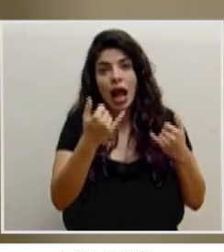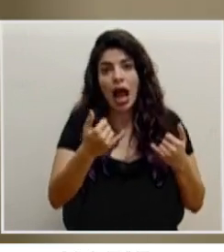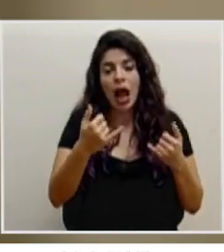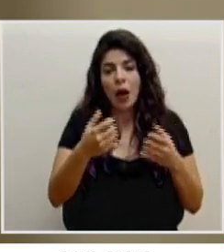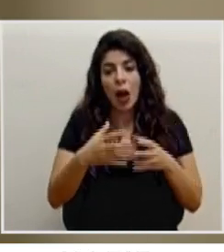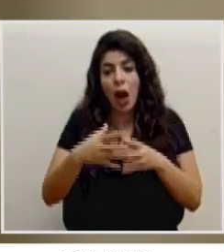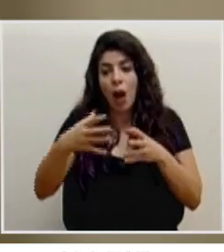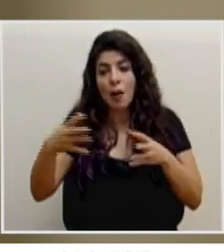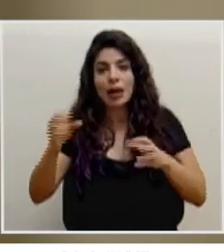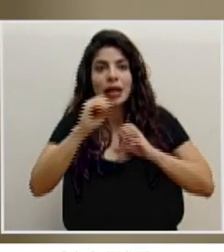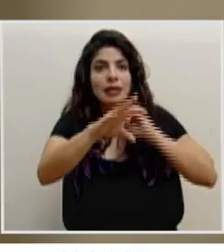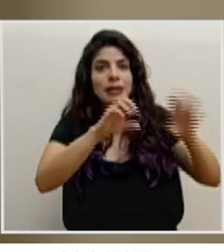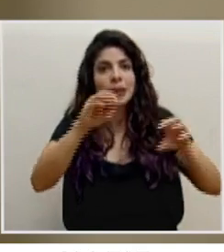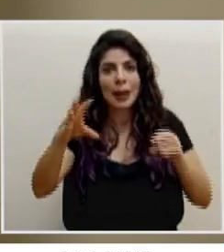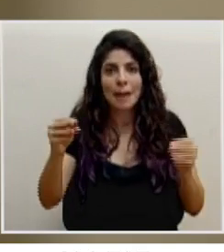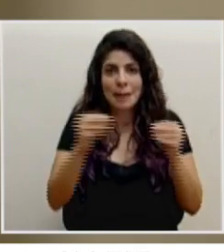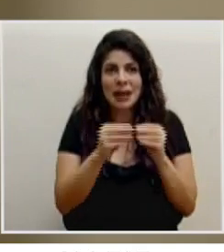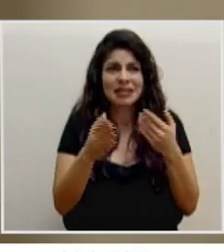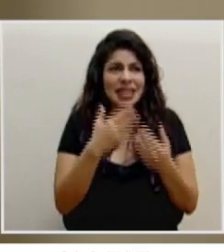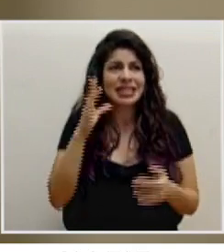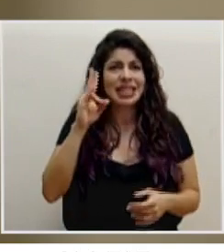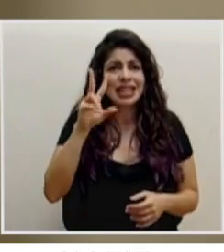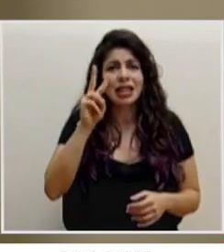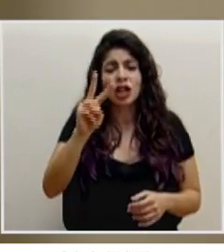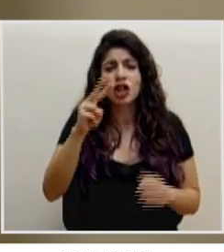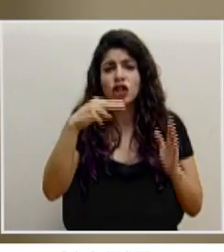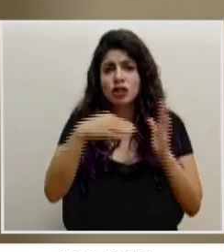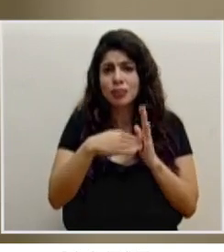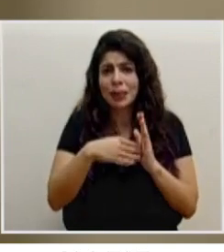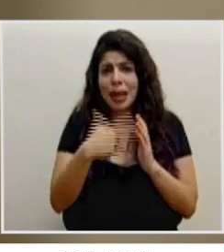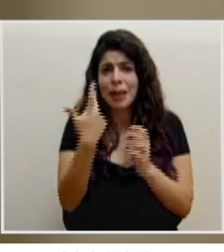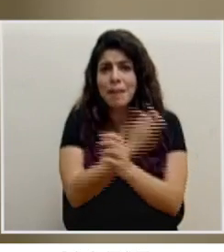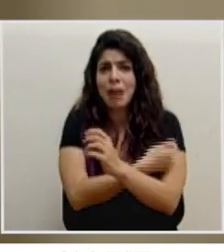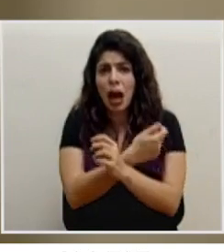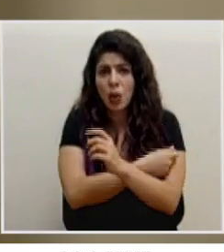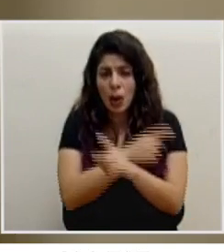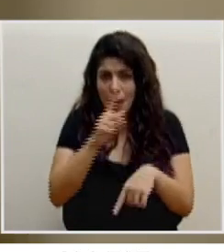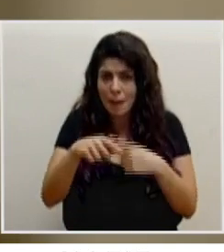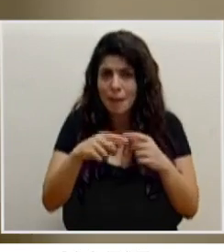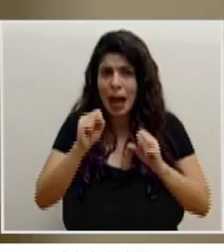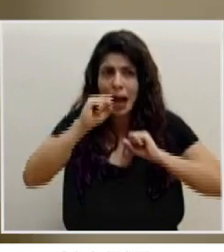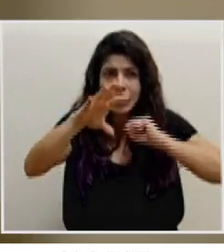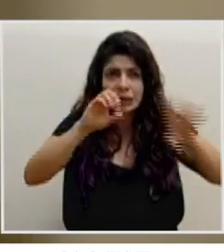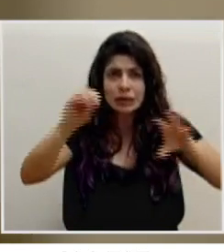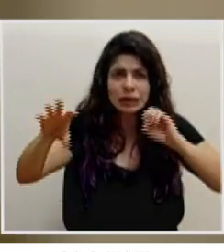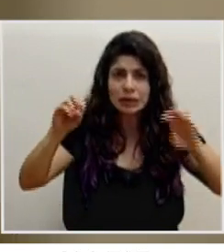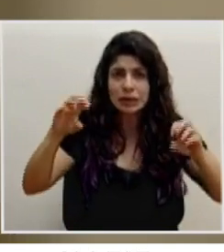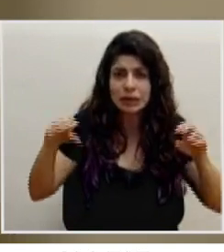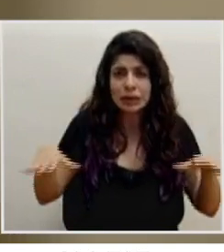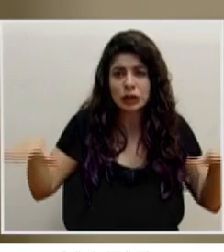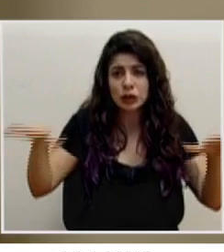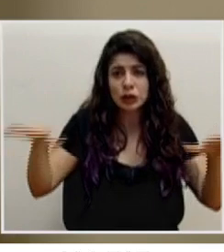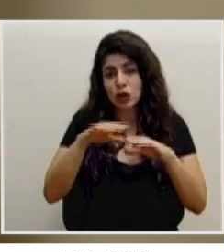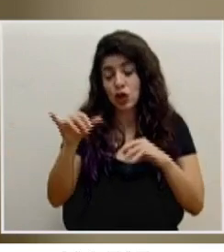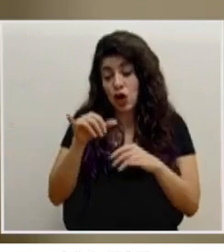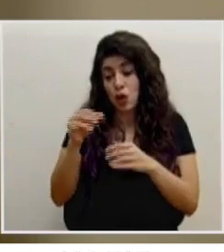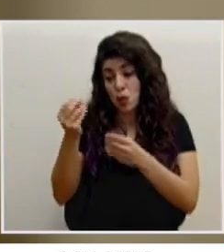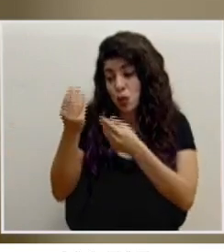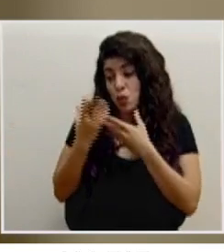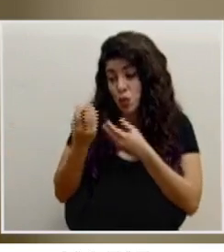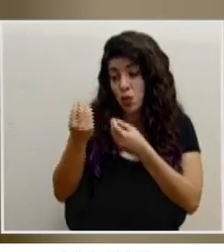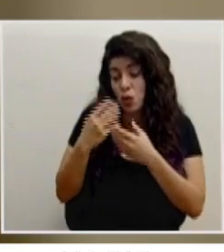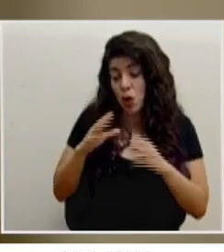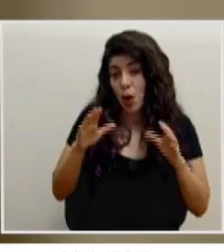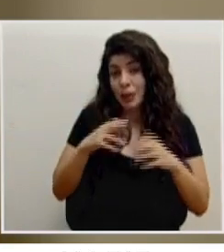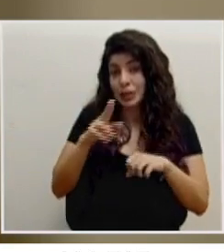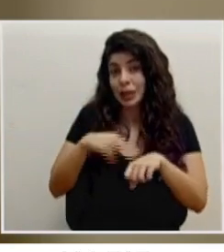caso, aproximadamente 72,000 dosis que se van a seguir distribuyendo. Y en este caso, de acuerdo a lo que nos va indicando la Comisión